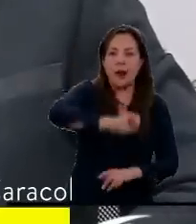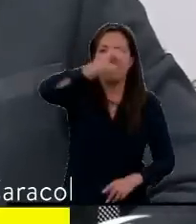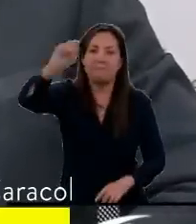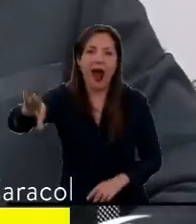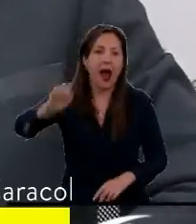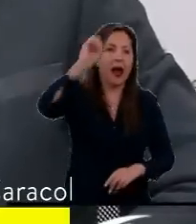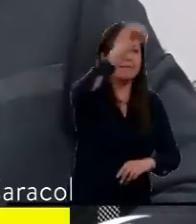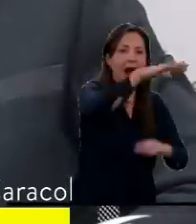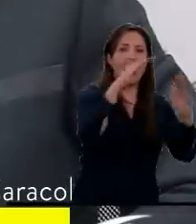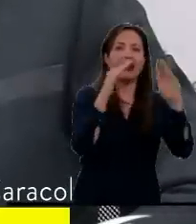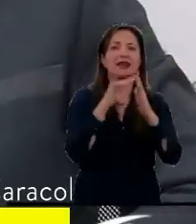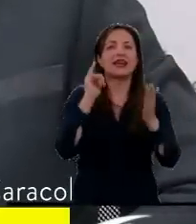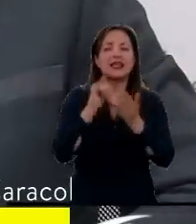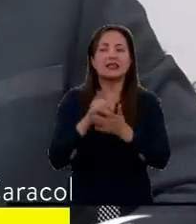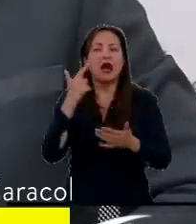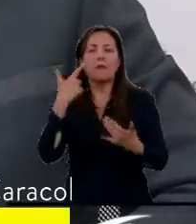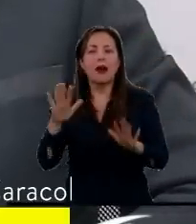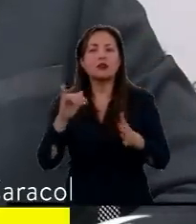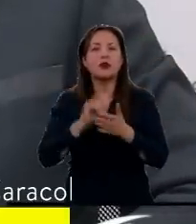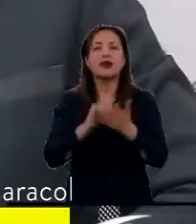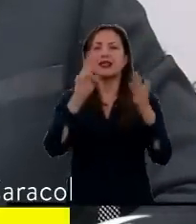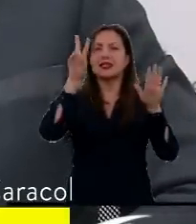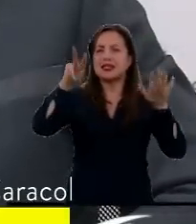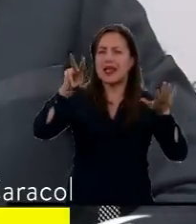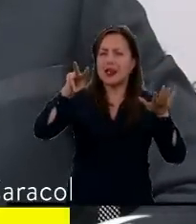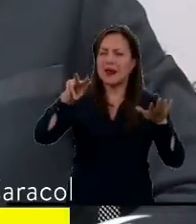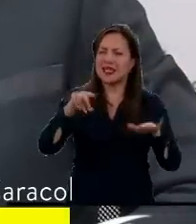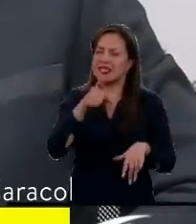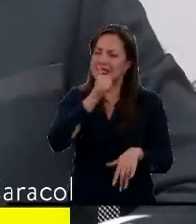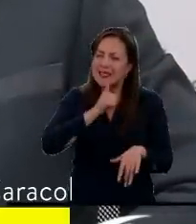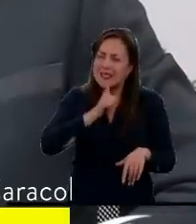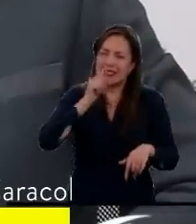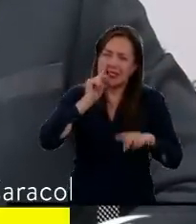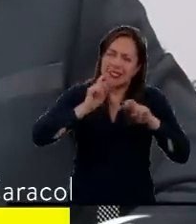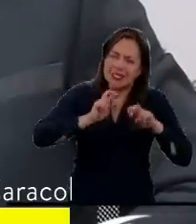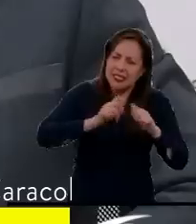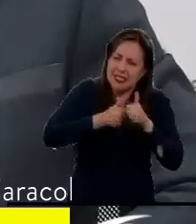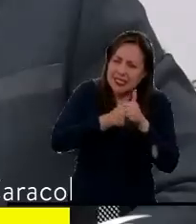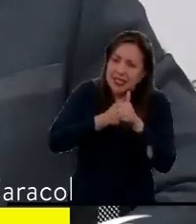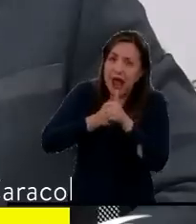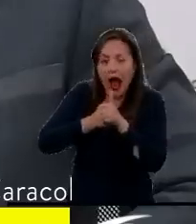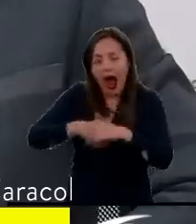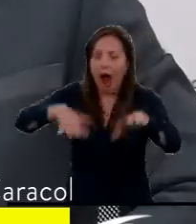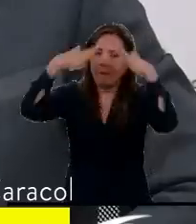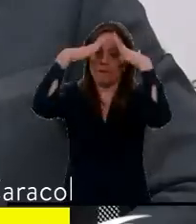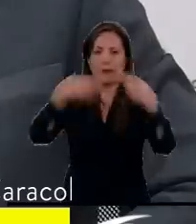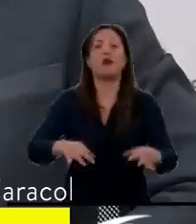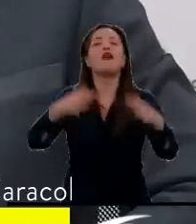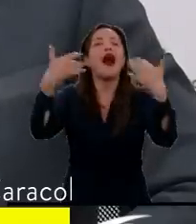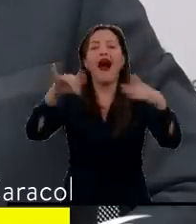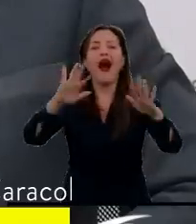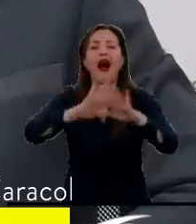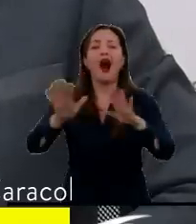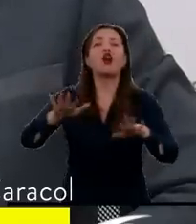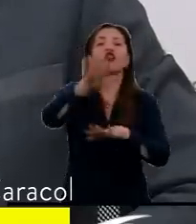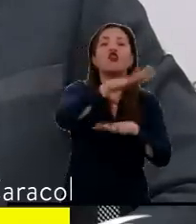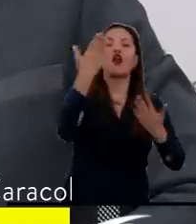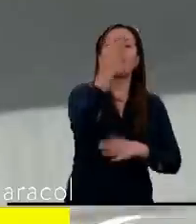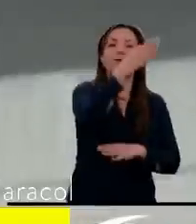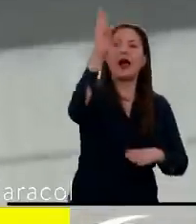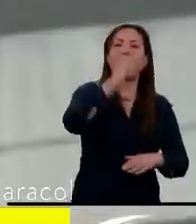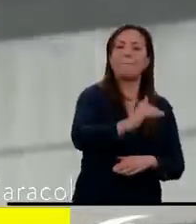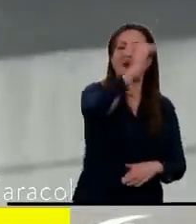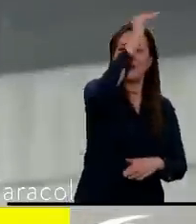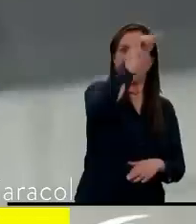de residencias Nos tocó así aproximadamente unos siete meses y Hasta que por fin digamoslo así llegamos a un sitio en Barranquilla un